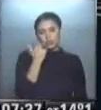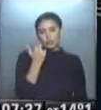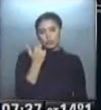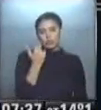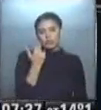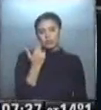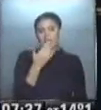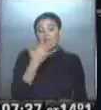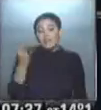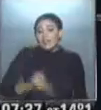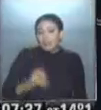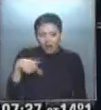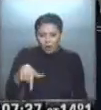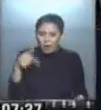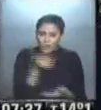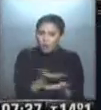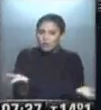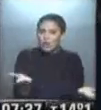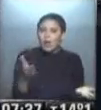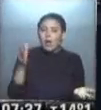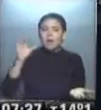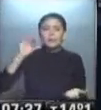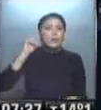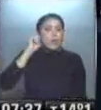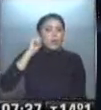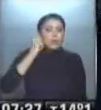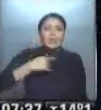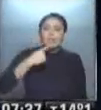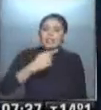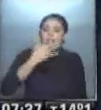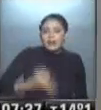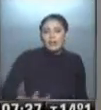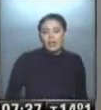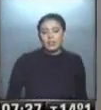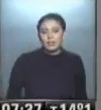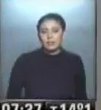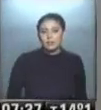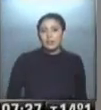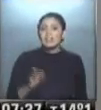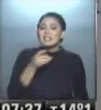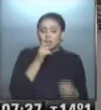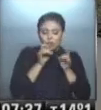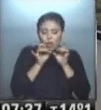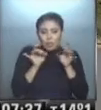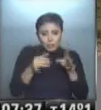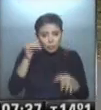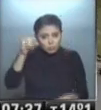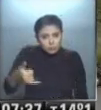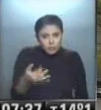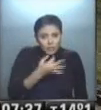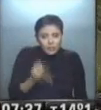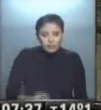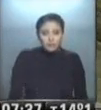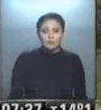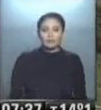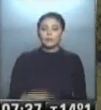Realmente se demostró que Gualeguaychú no miente, que Gualeguaychú ha dicho la verdad. La contaminación es un hecho. Para que